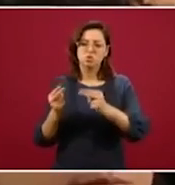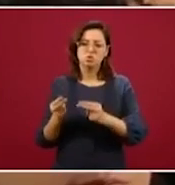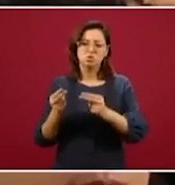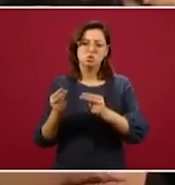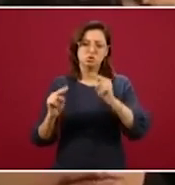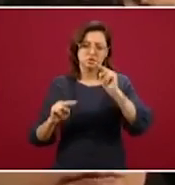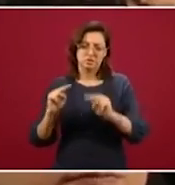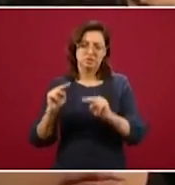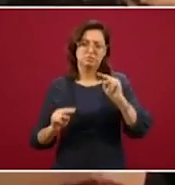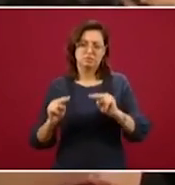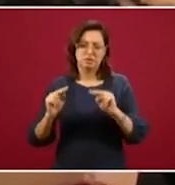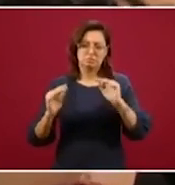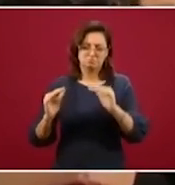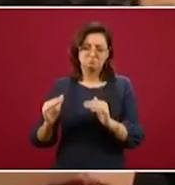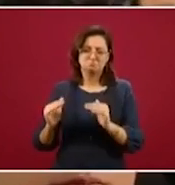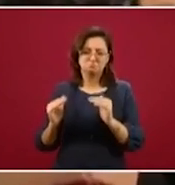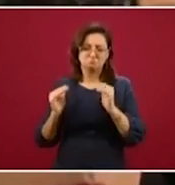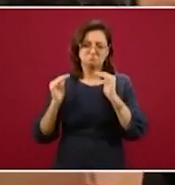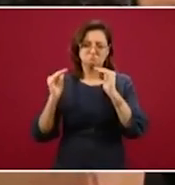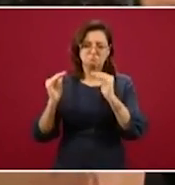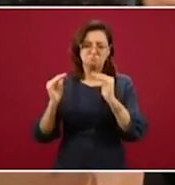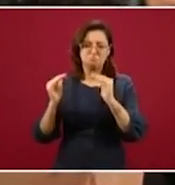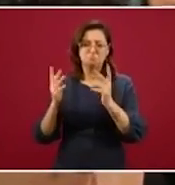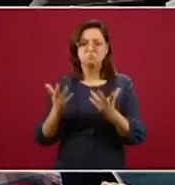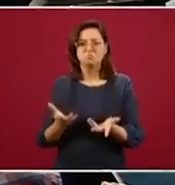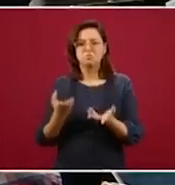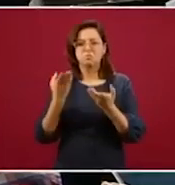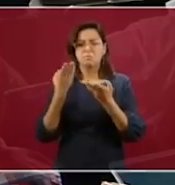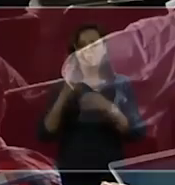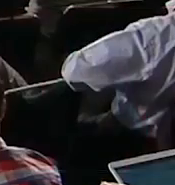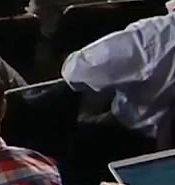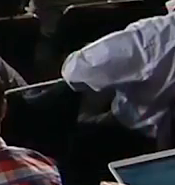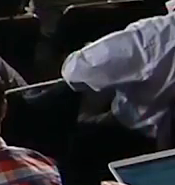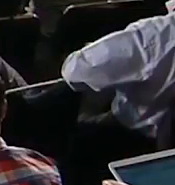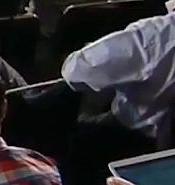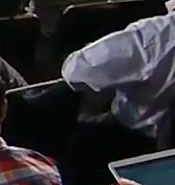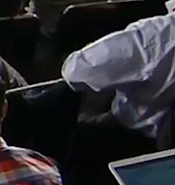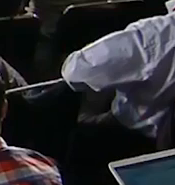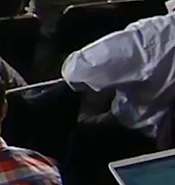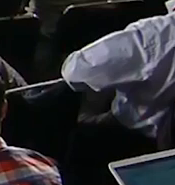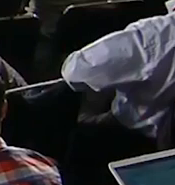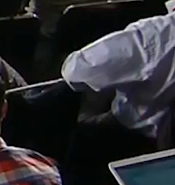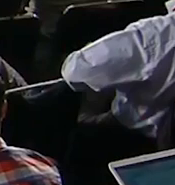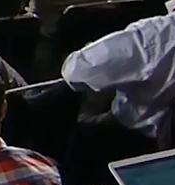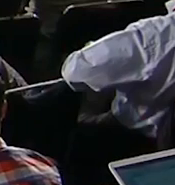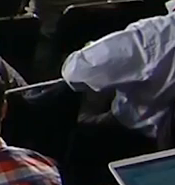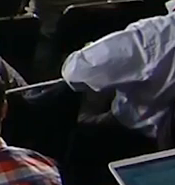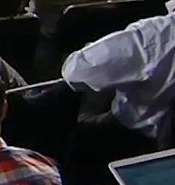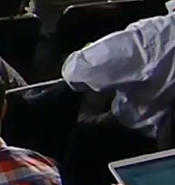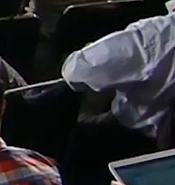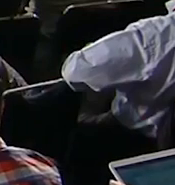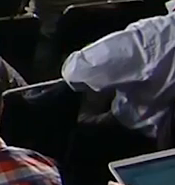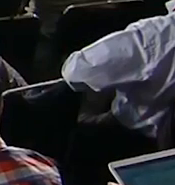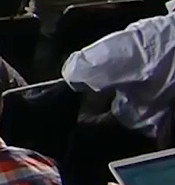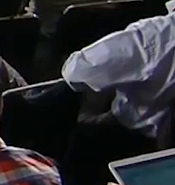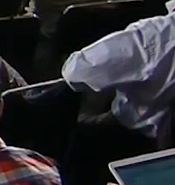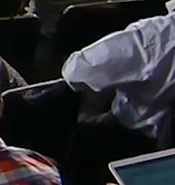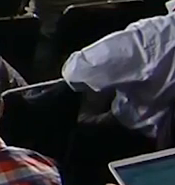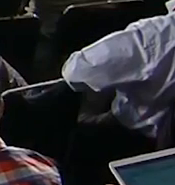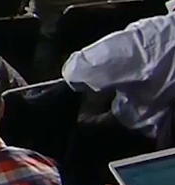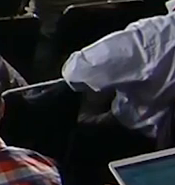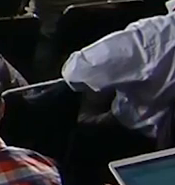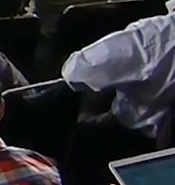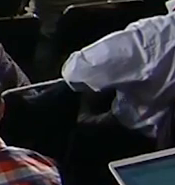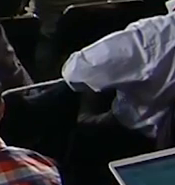más arriba en sus ingresos. Si el Banco del Bienestar tuviera un proyecto igual a